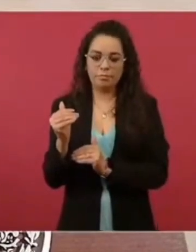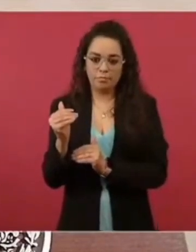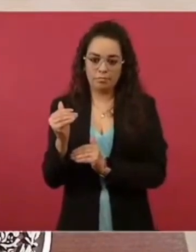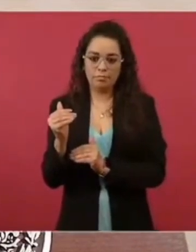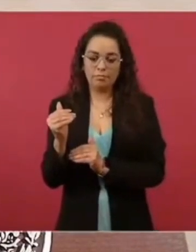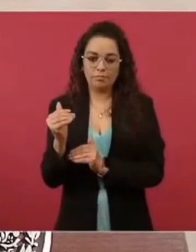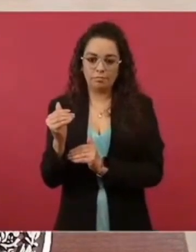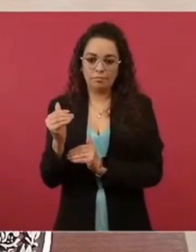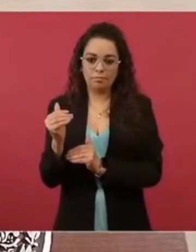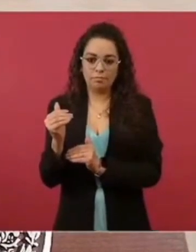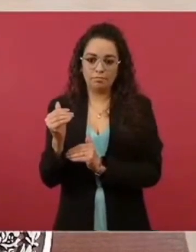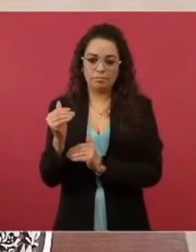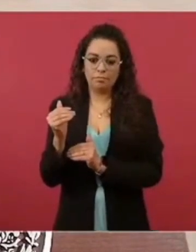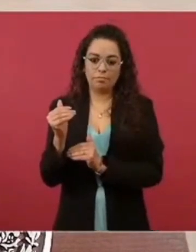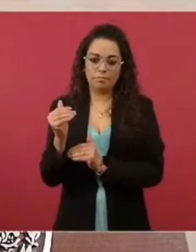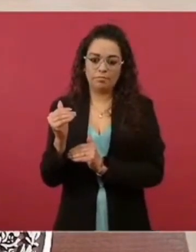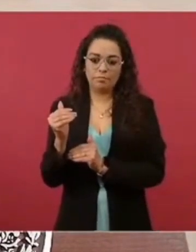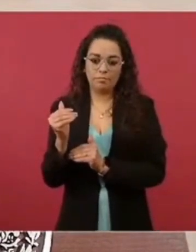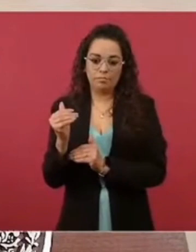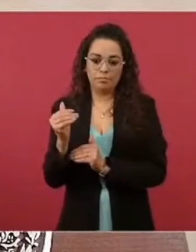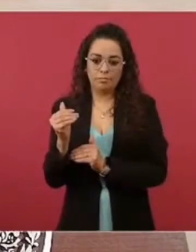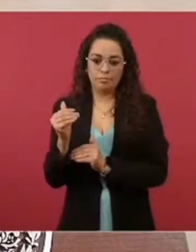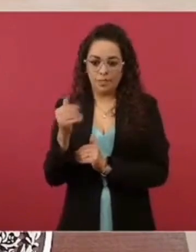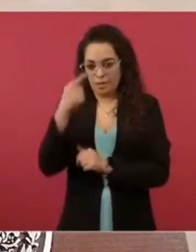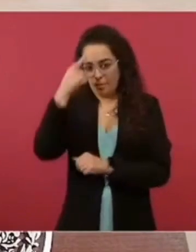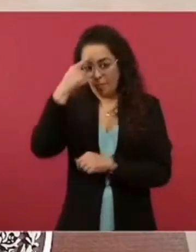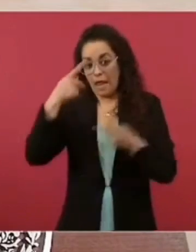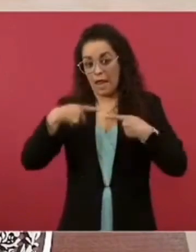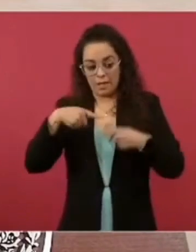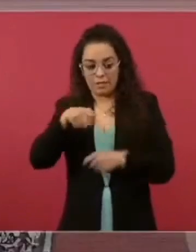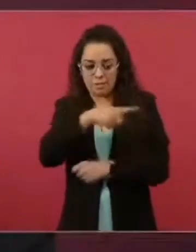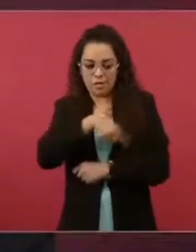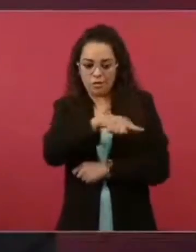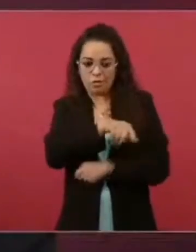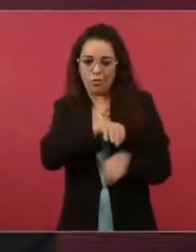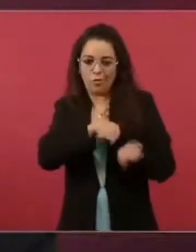trabajador. Les doy un dato más.